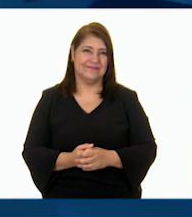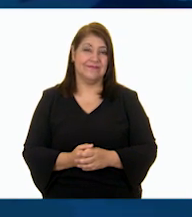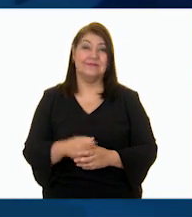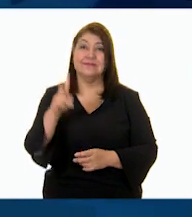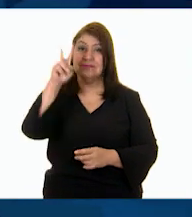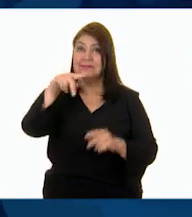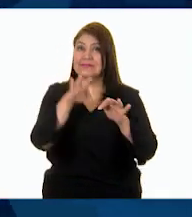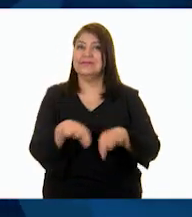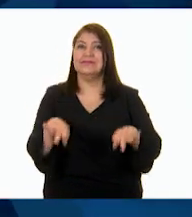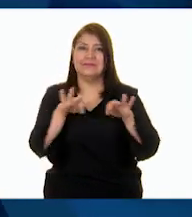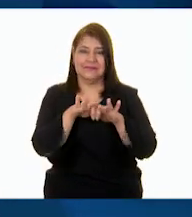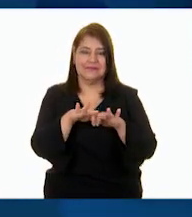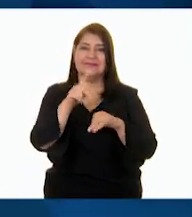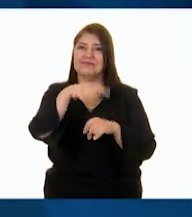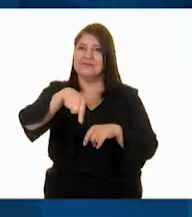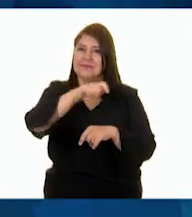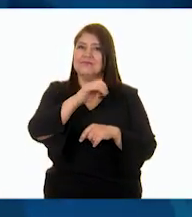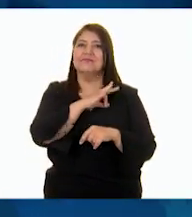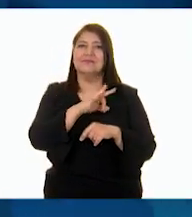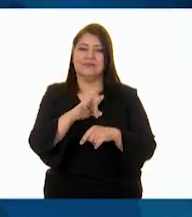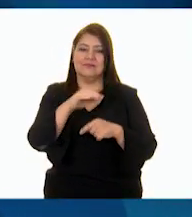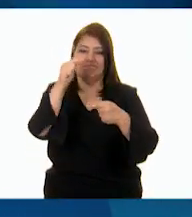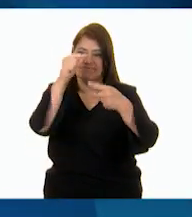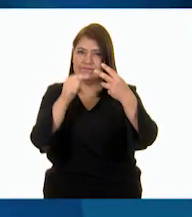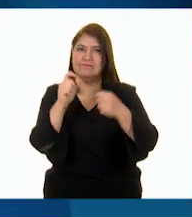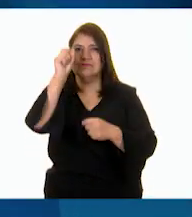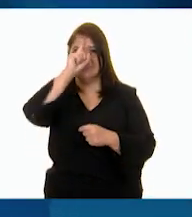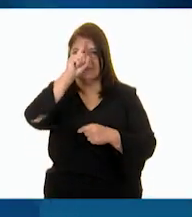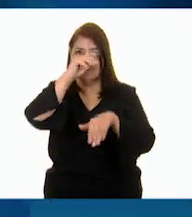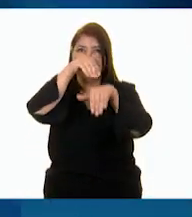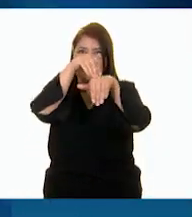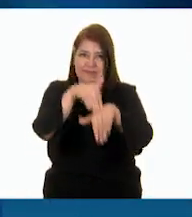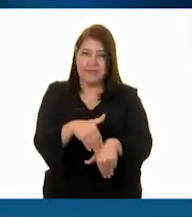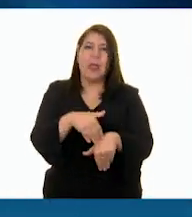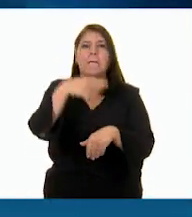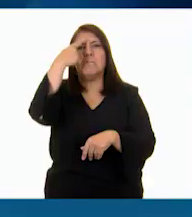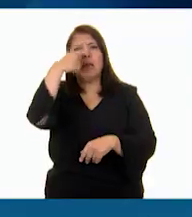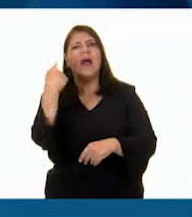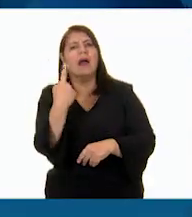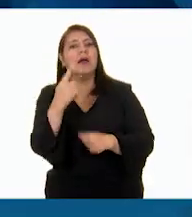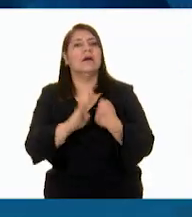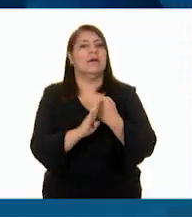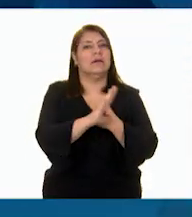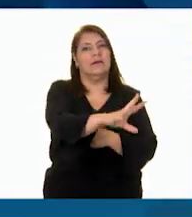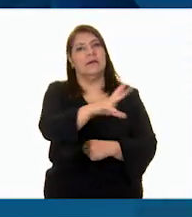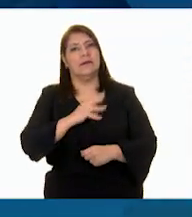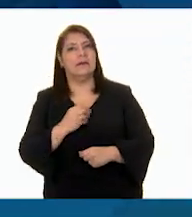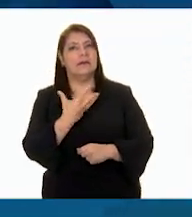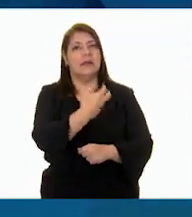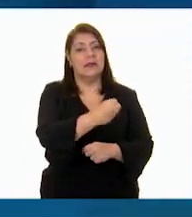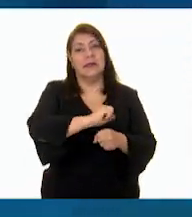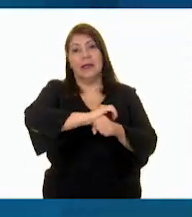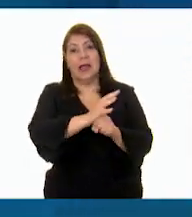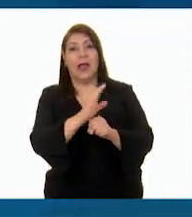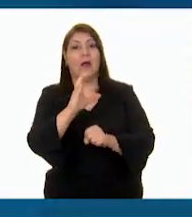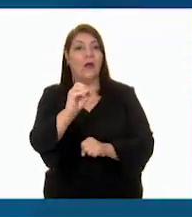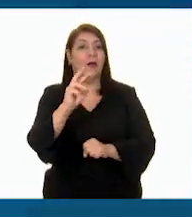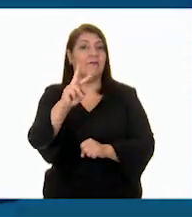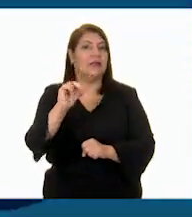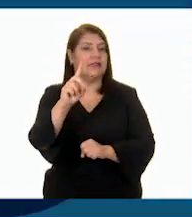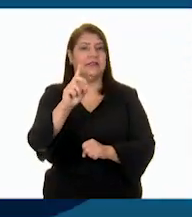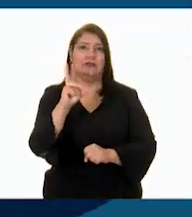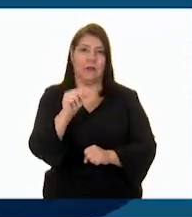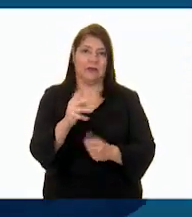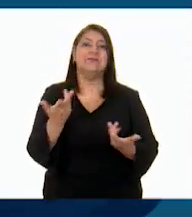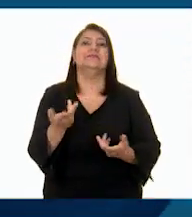Es muy importante continuar con las recomendaciones para evitar contagios de COVID. Trata de